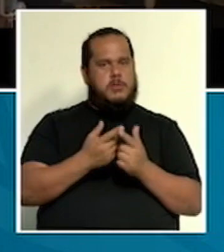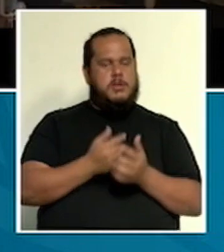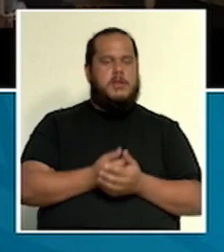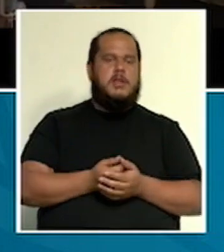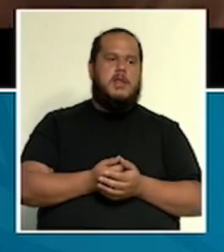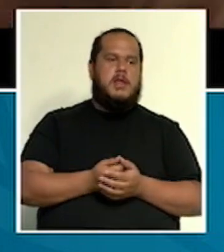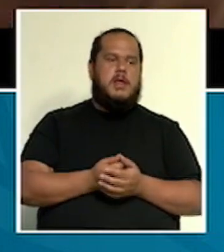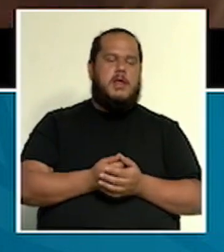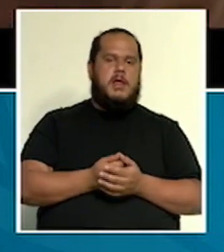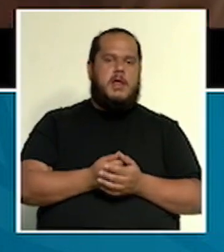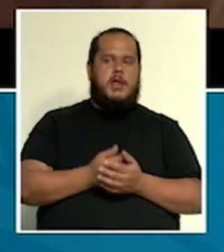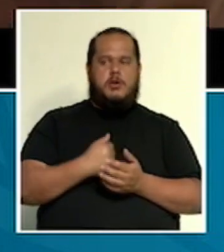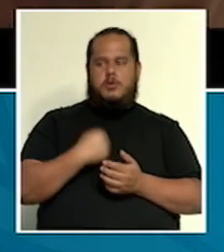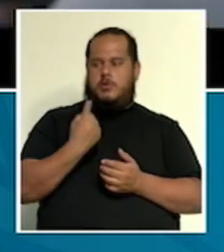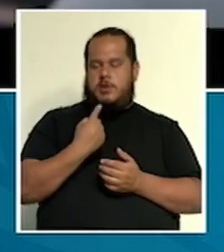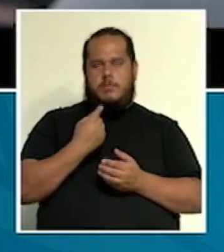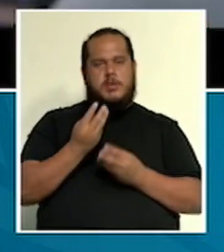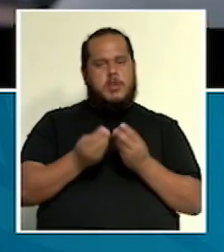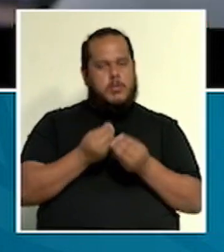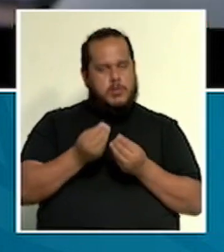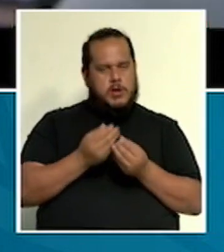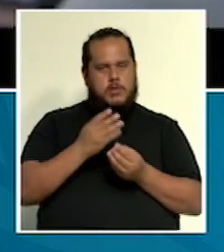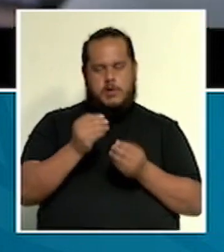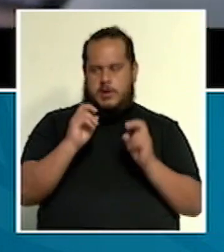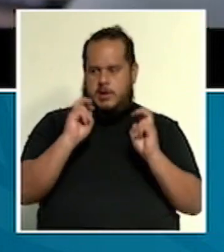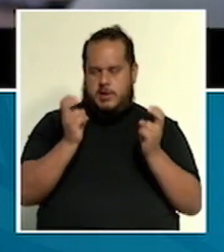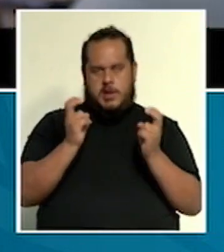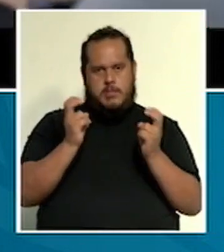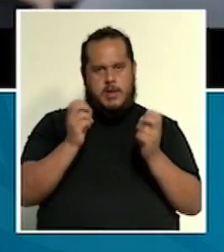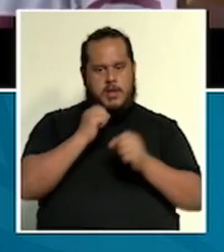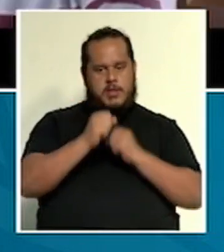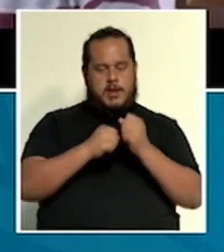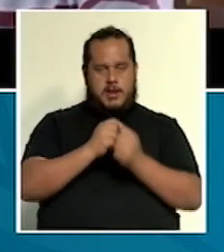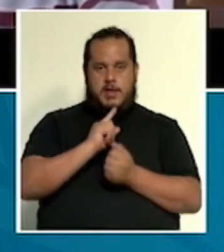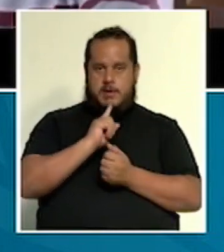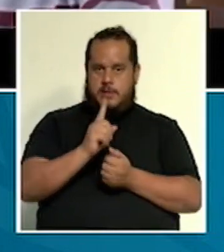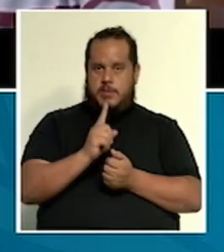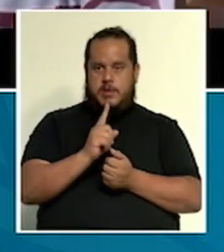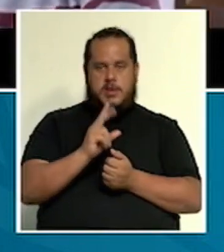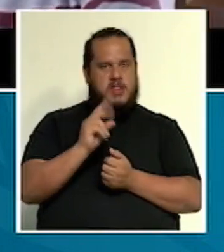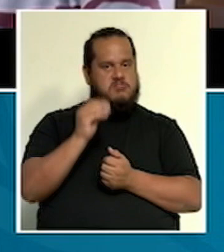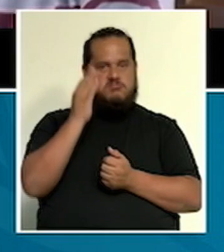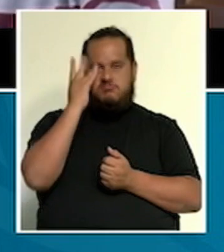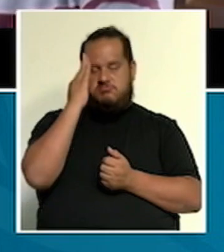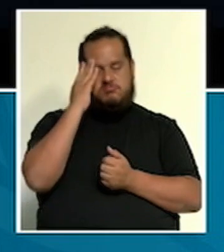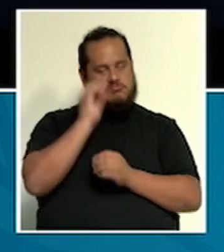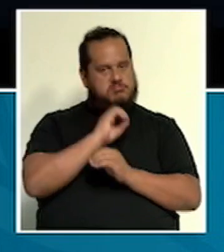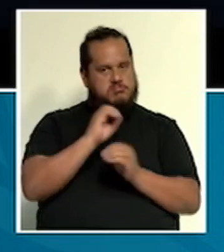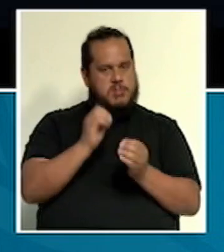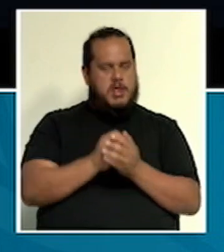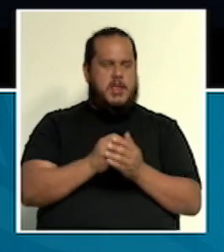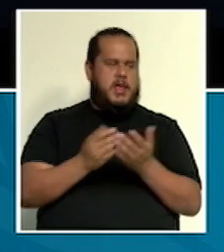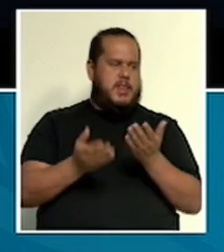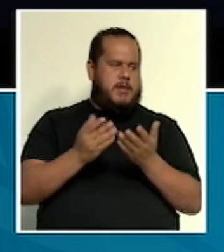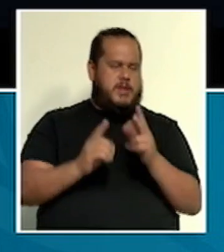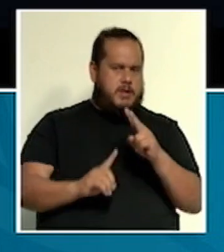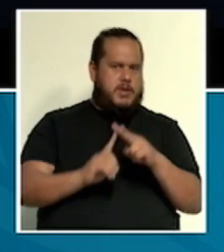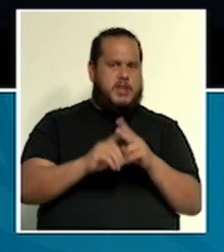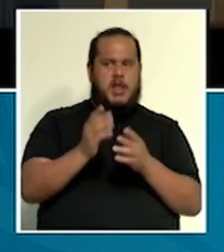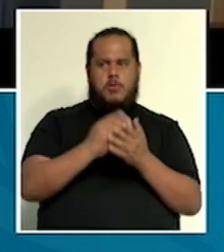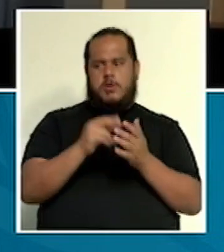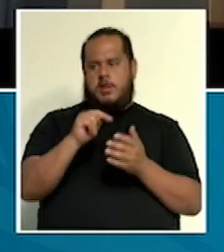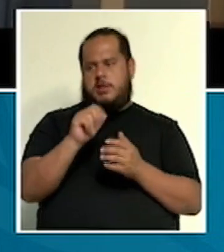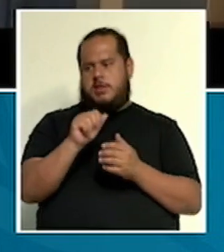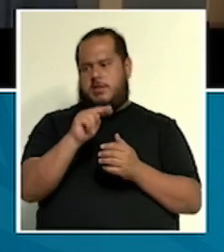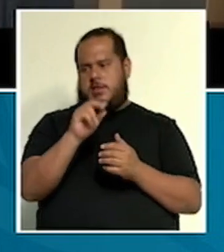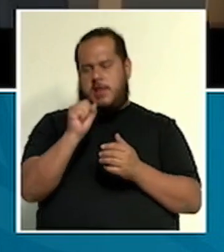he estado siempre produciendo y el tema de la edad realmente no me preocupa. De pronto aparecen algunas nanas que